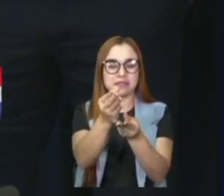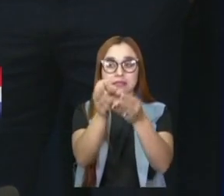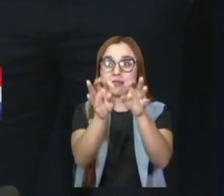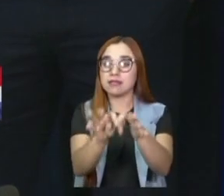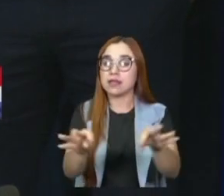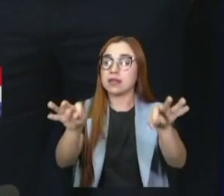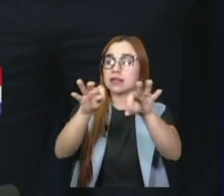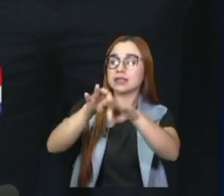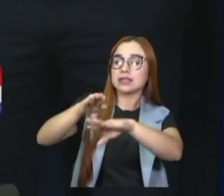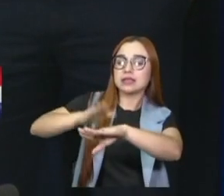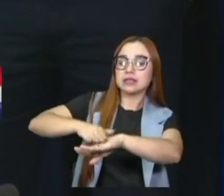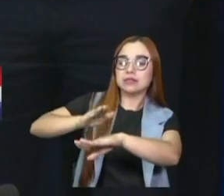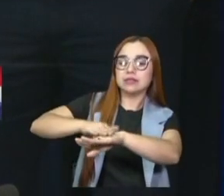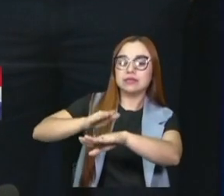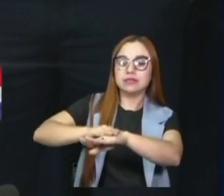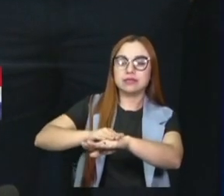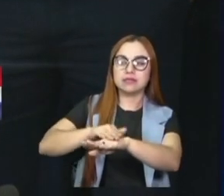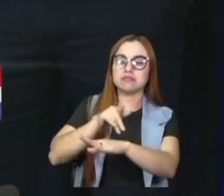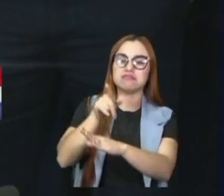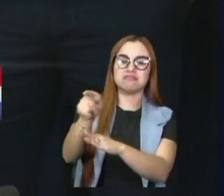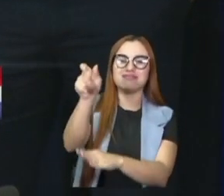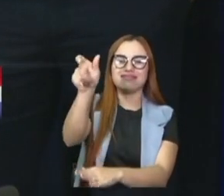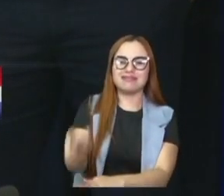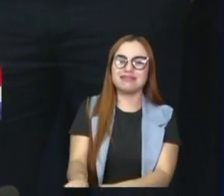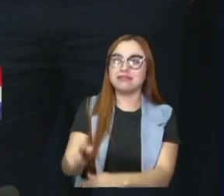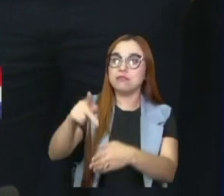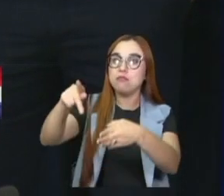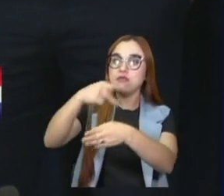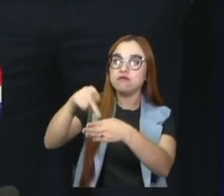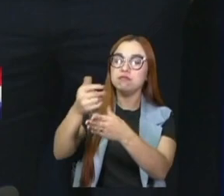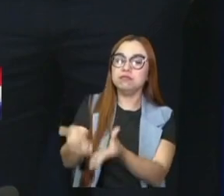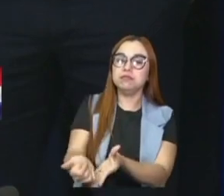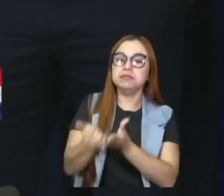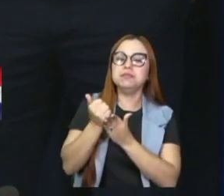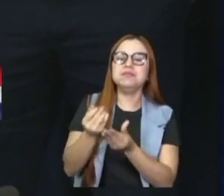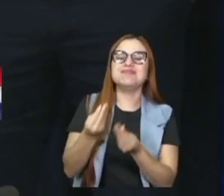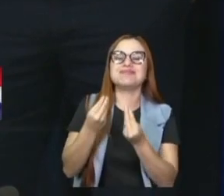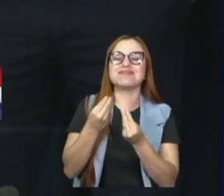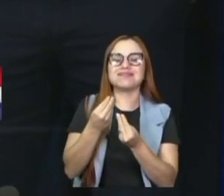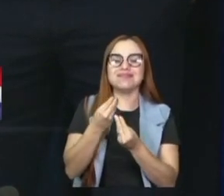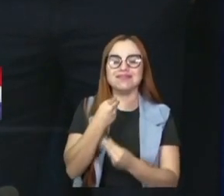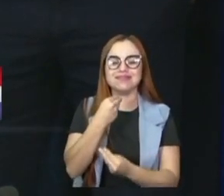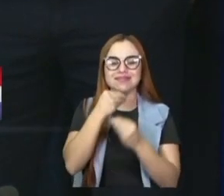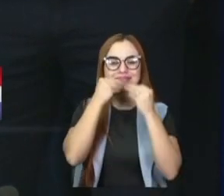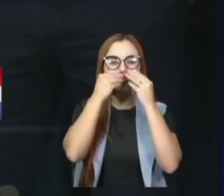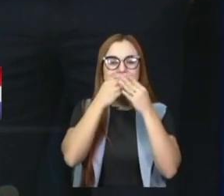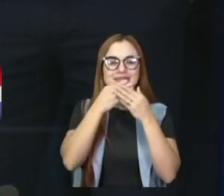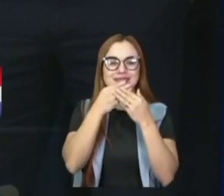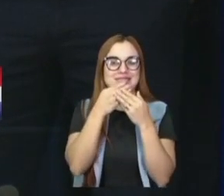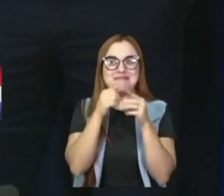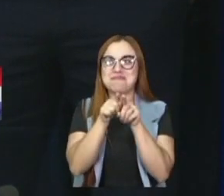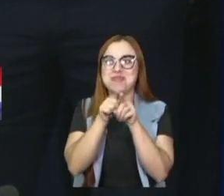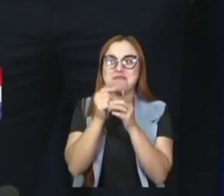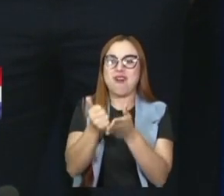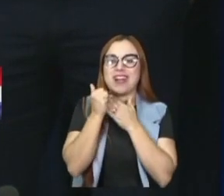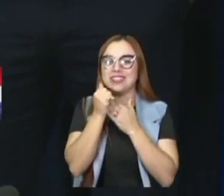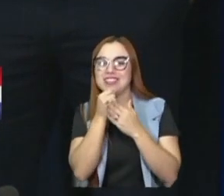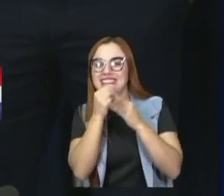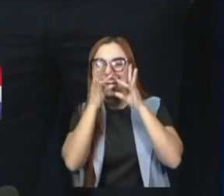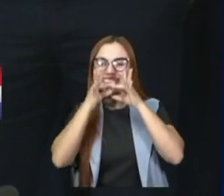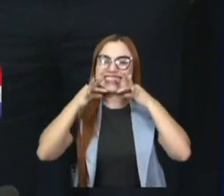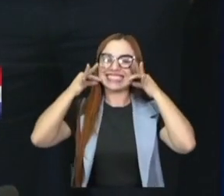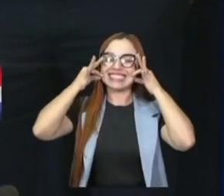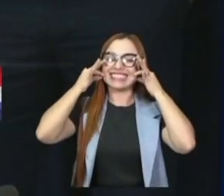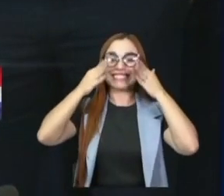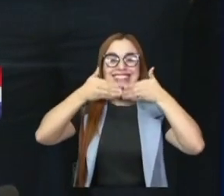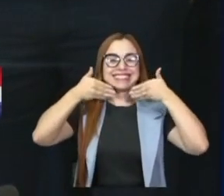una sonrisa agradable a todo ser humano. Se trata de los odontólogos. Hoy es el día del odontólogo, día